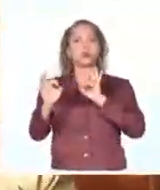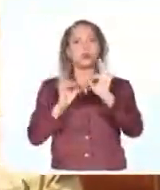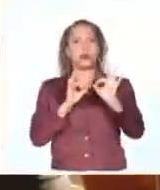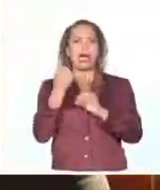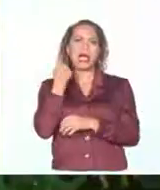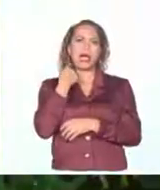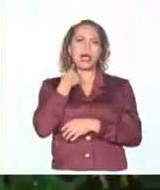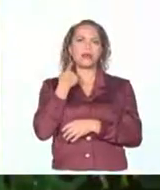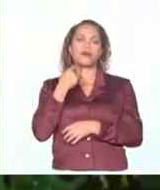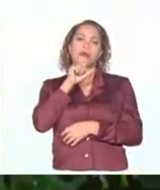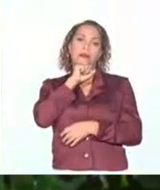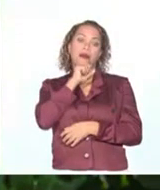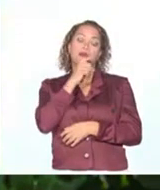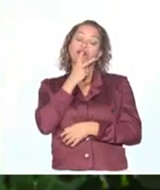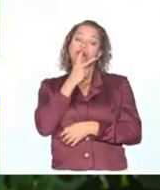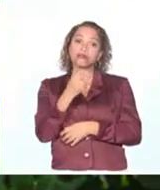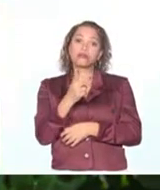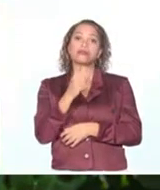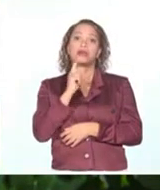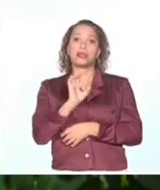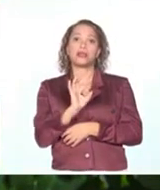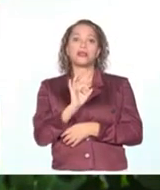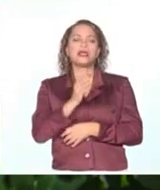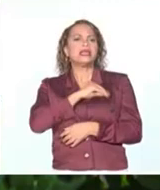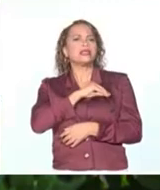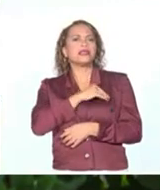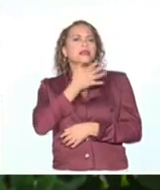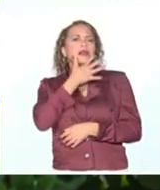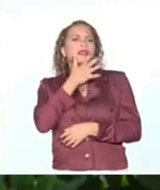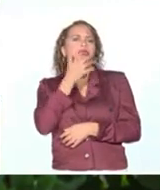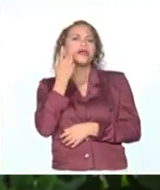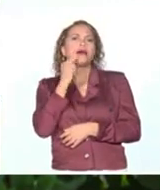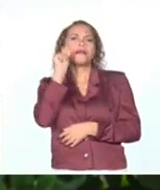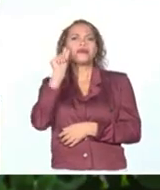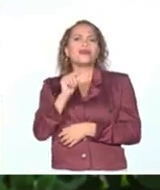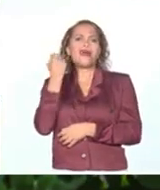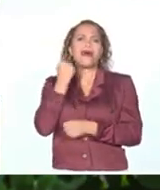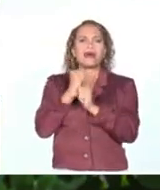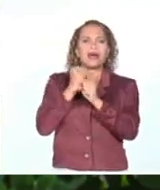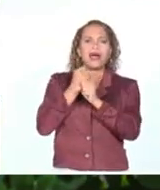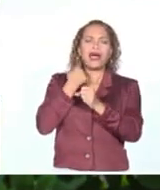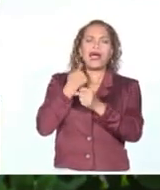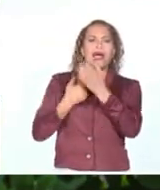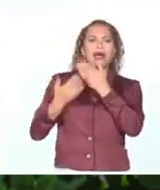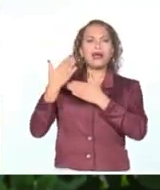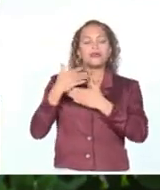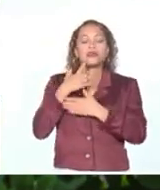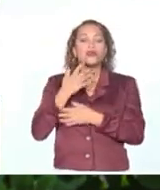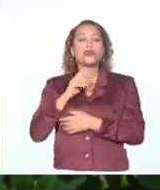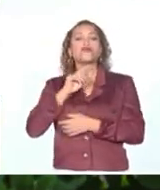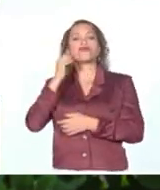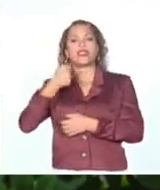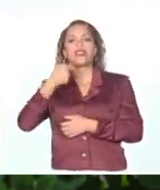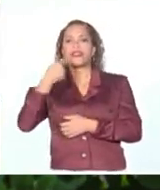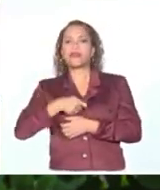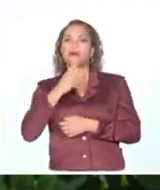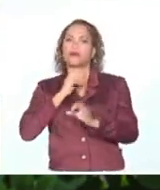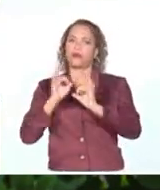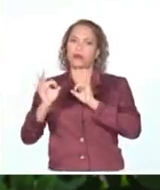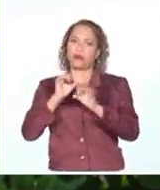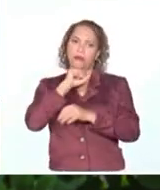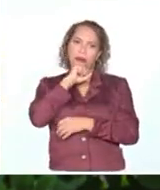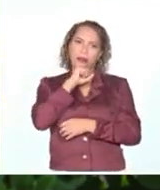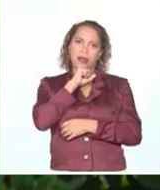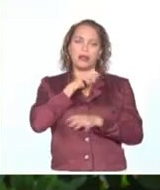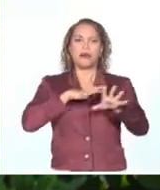mamá. Se siente como una gente que trabaja mucho y que no puede hacer nada, y yo tengo que estar ahí para ella, para todo, para